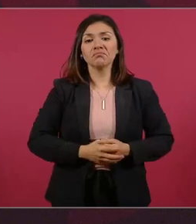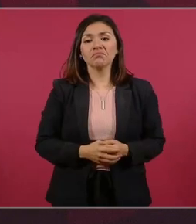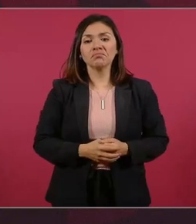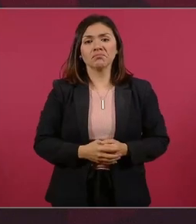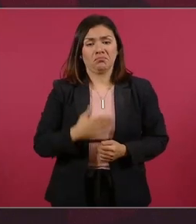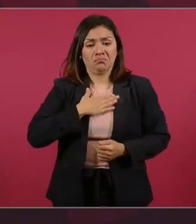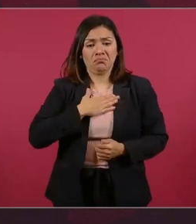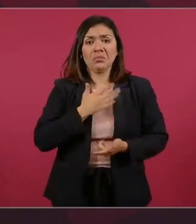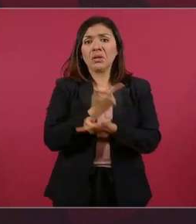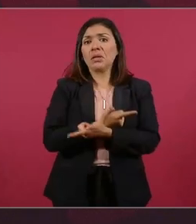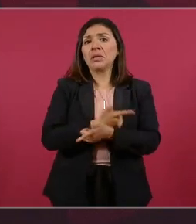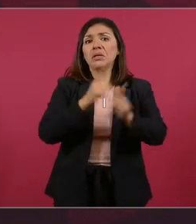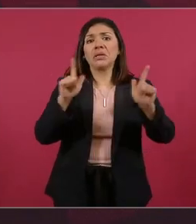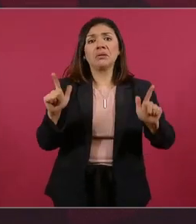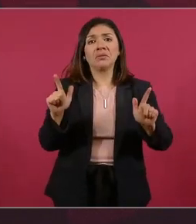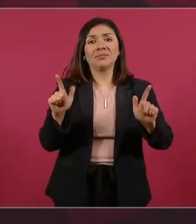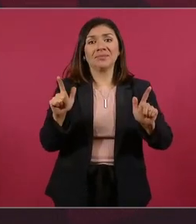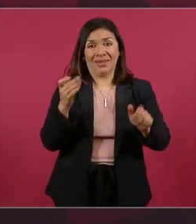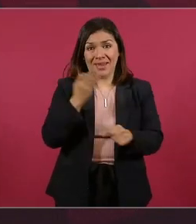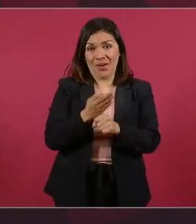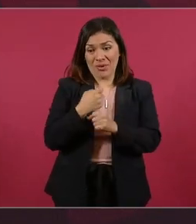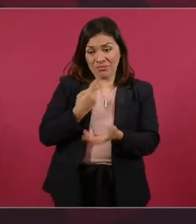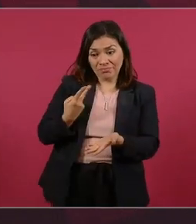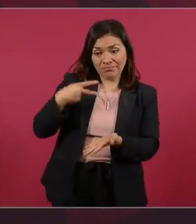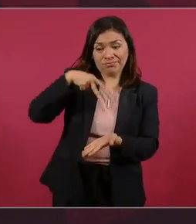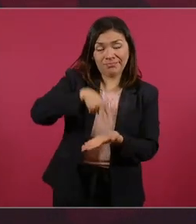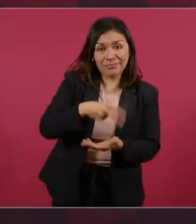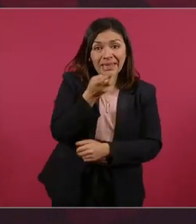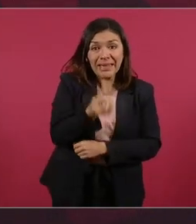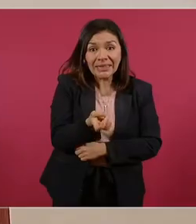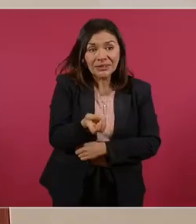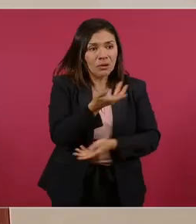de ser libres. Esto que estamos haciendo,